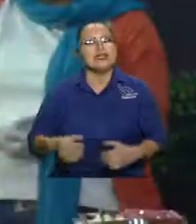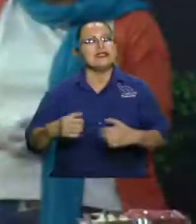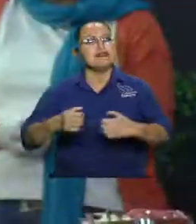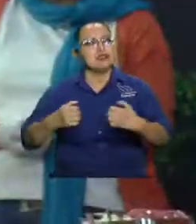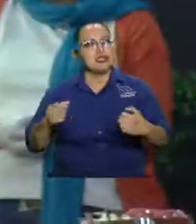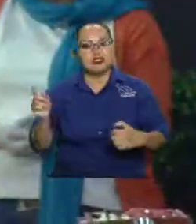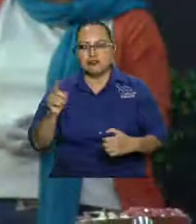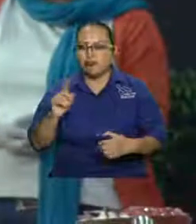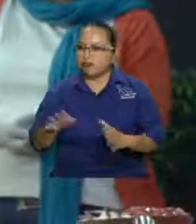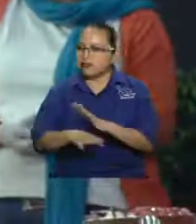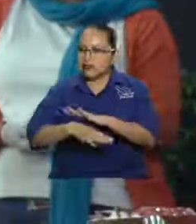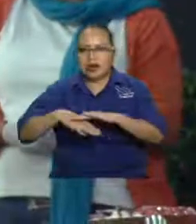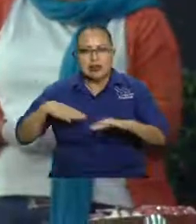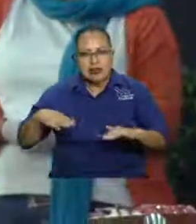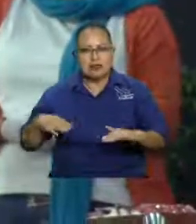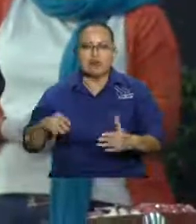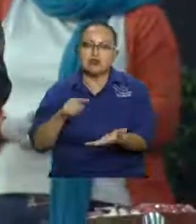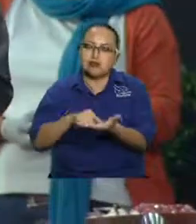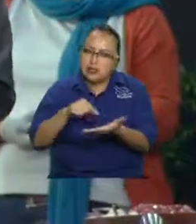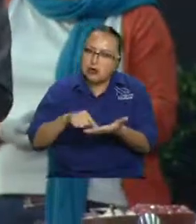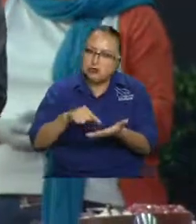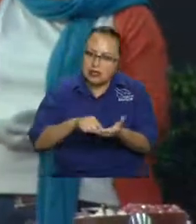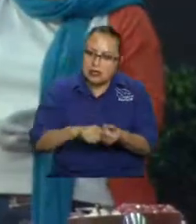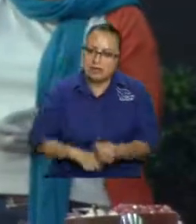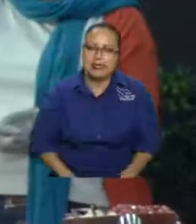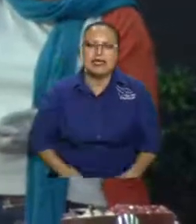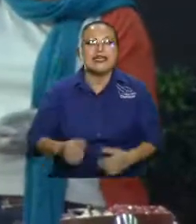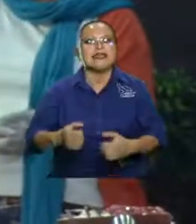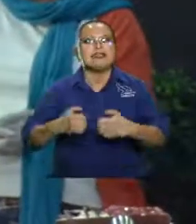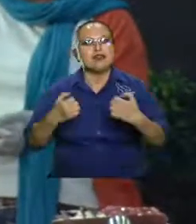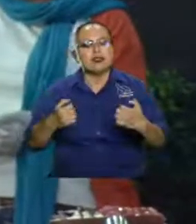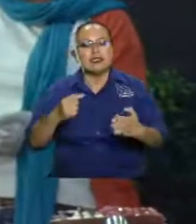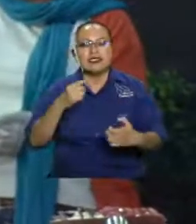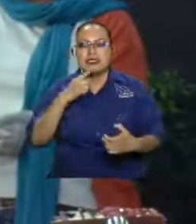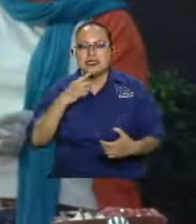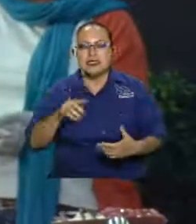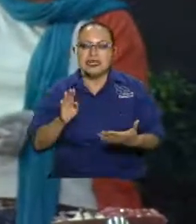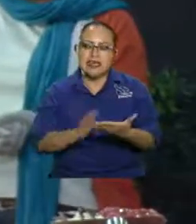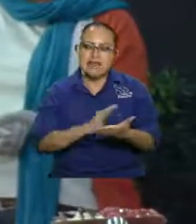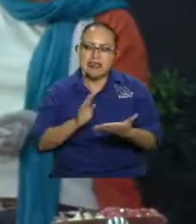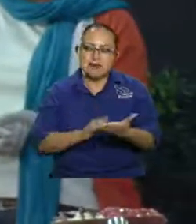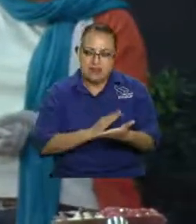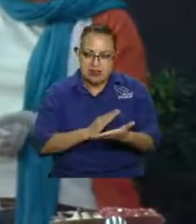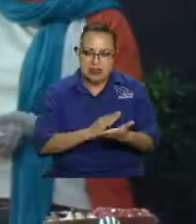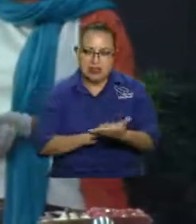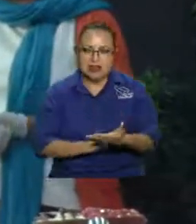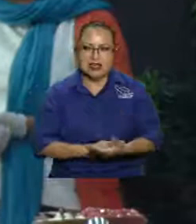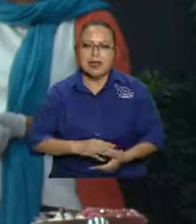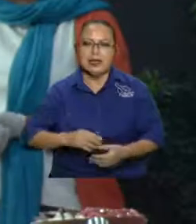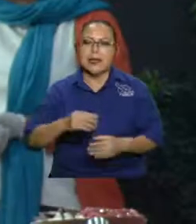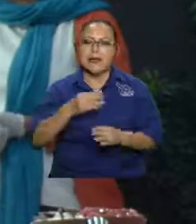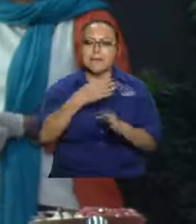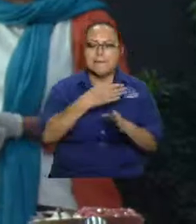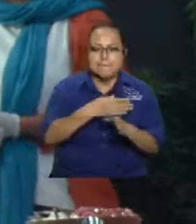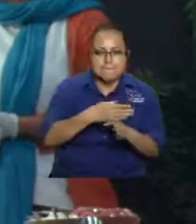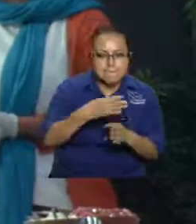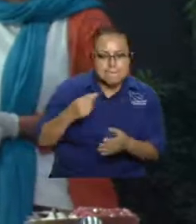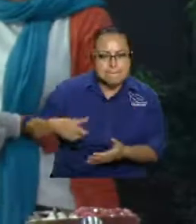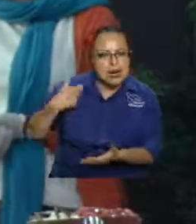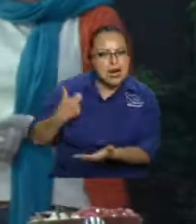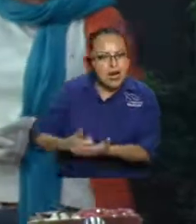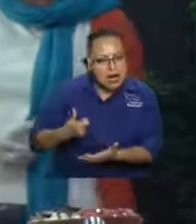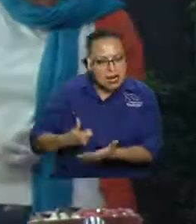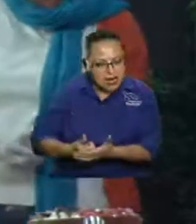sale. Dentro de las deudas, dice la Biblia, pagad, que nosotros debemos de pagar a cada uno lo que se